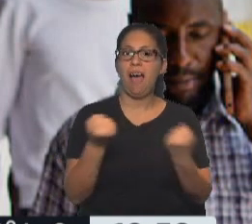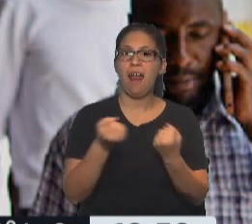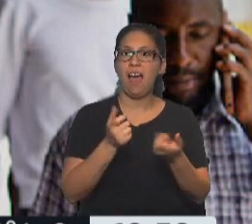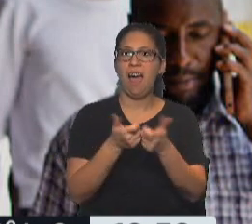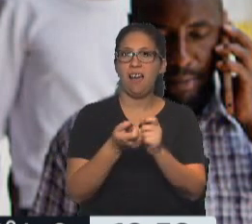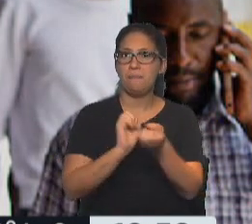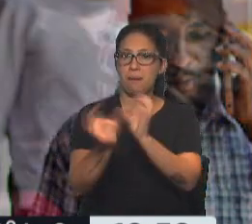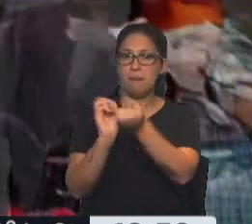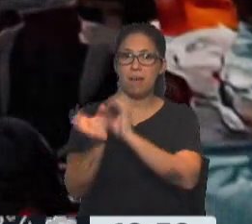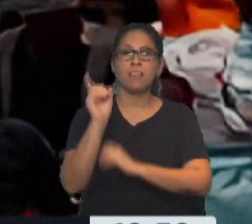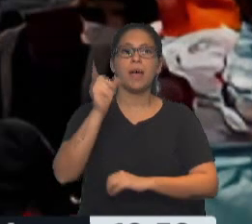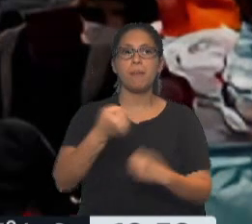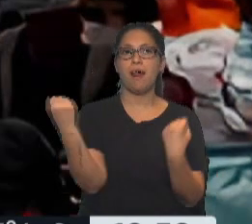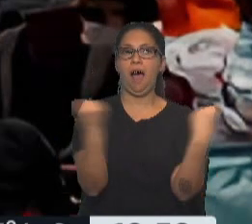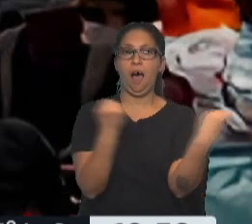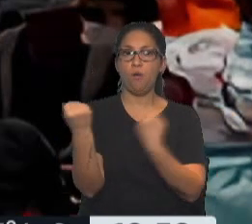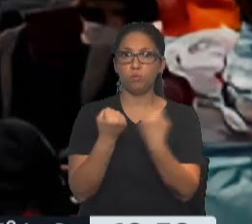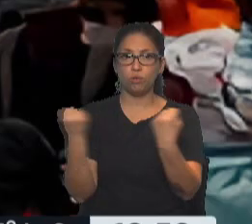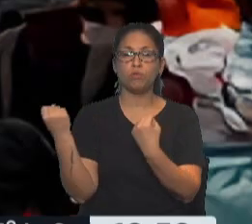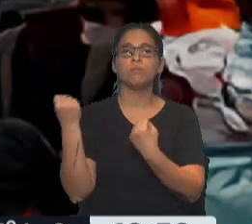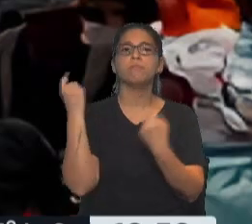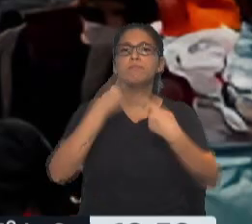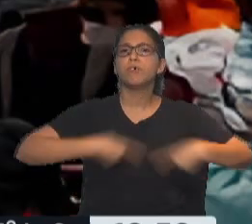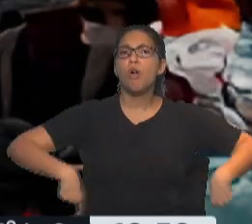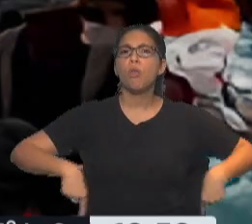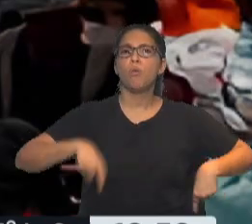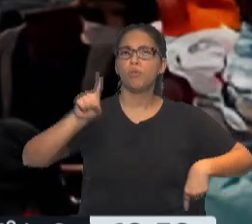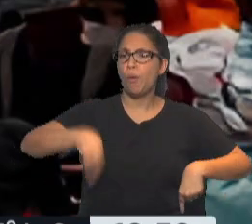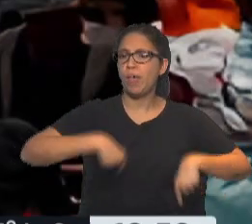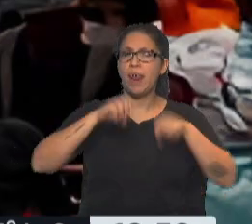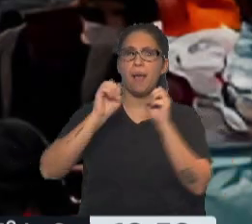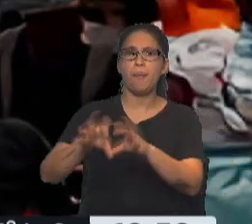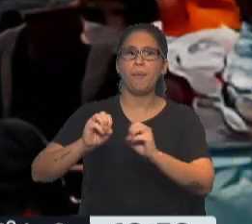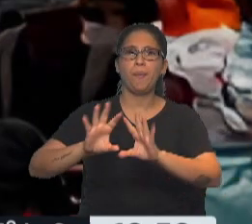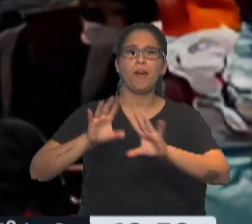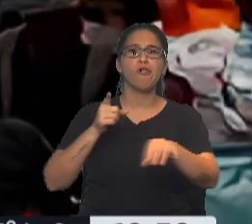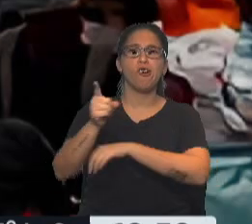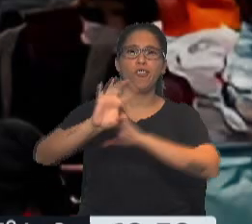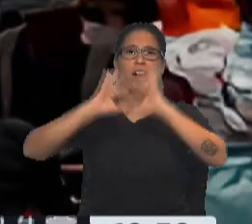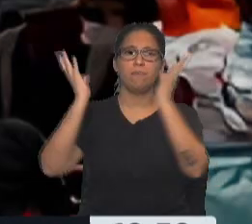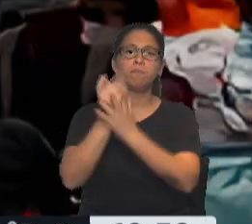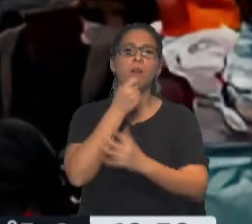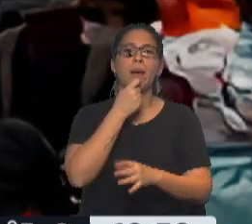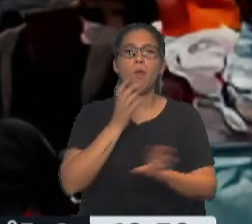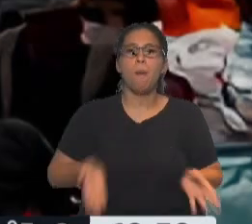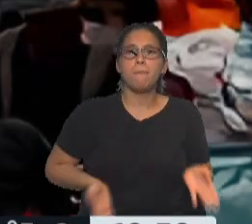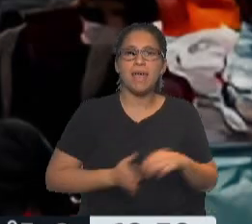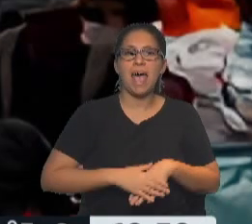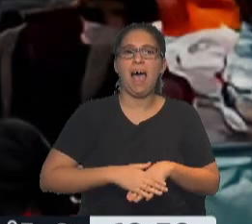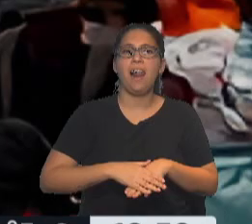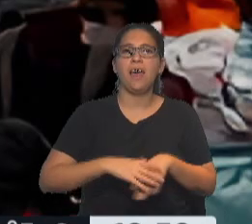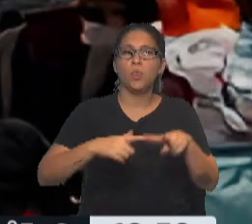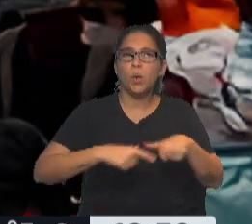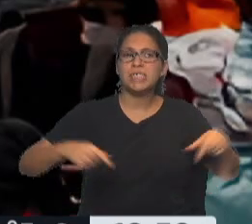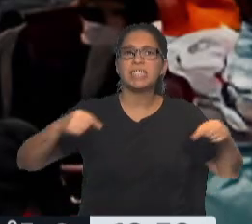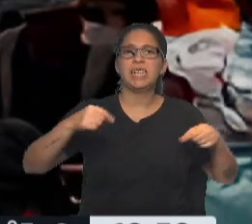la propiedad vehicular, impuesto a productos que generan basura y daño al medio ambiente, pañales, toallas sanitarias, teléfonos